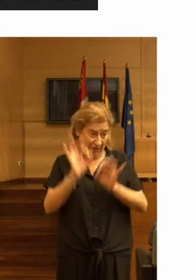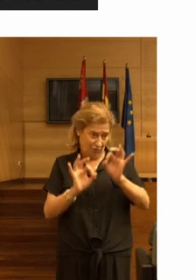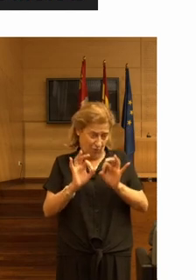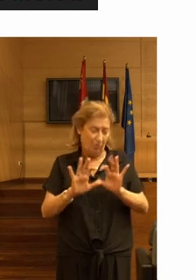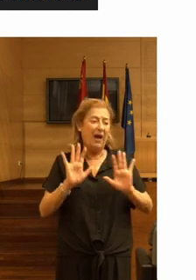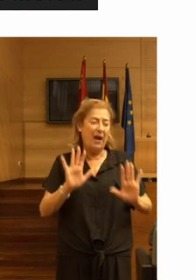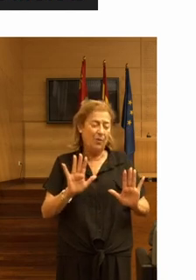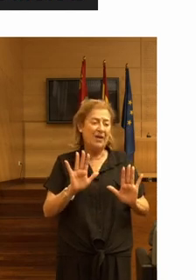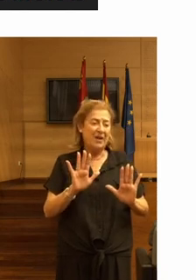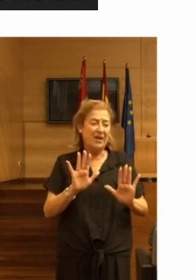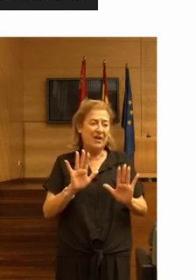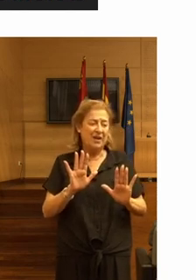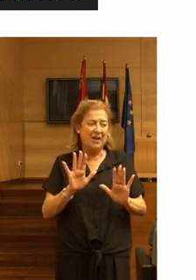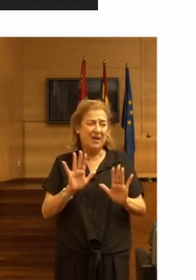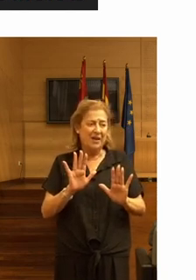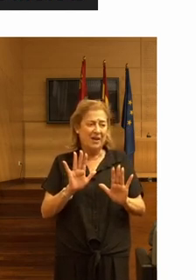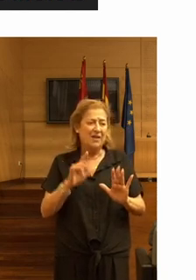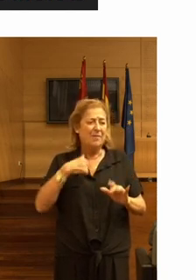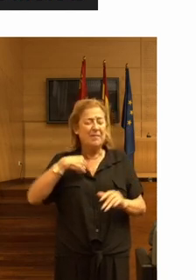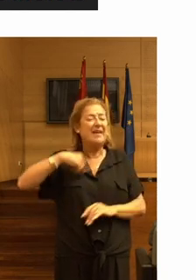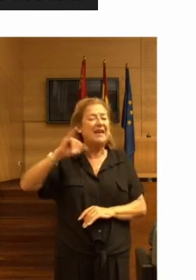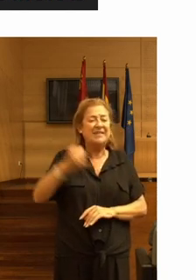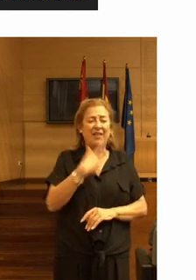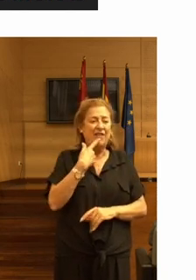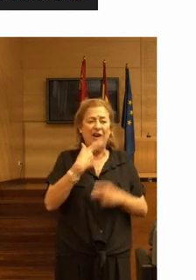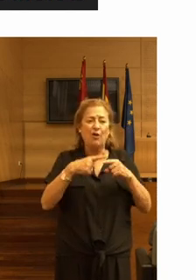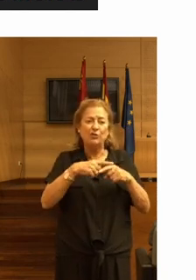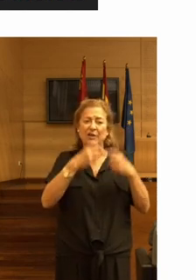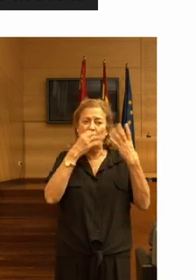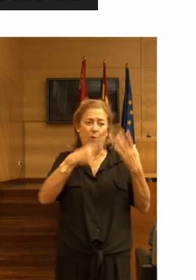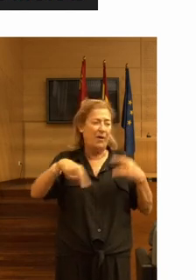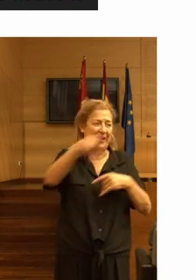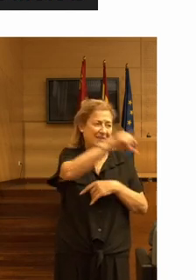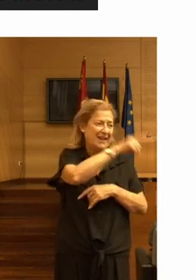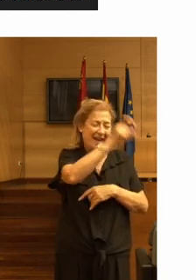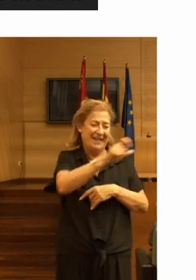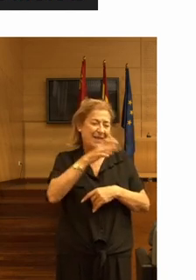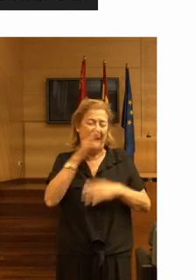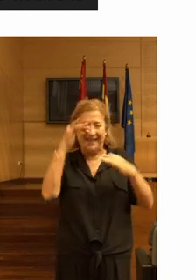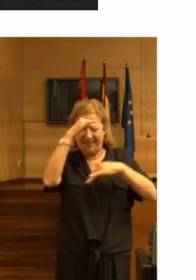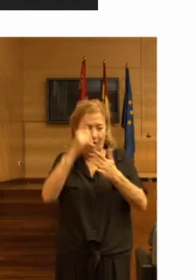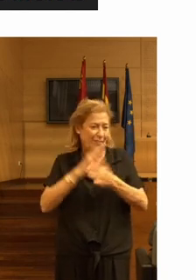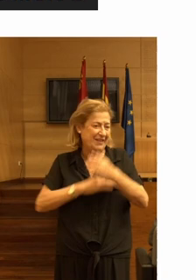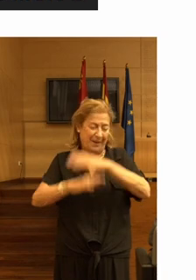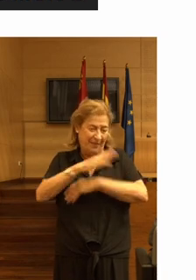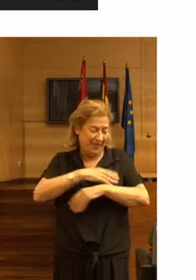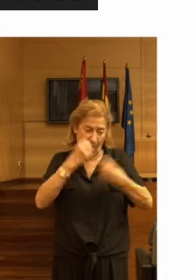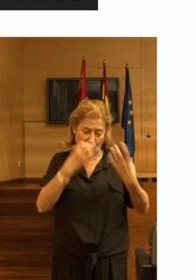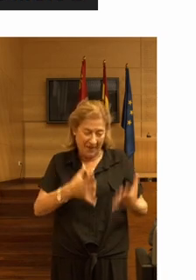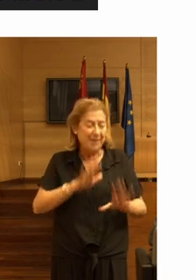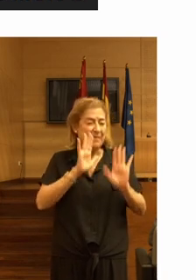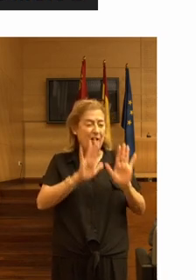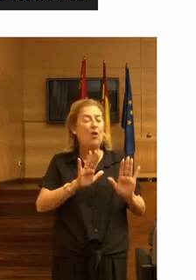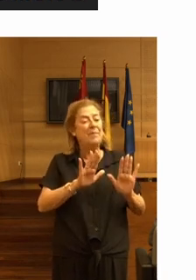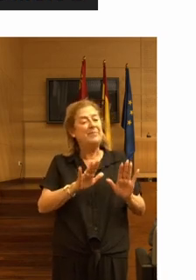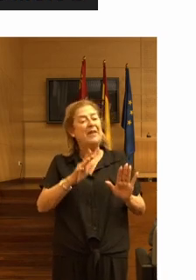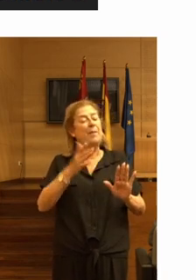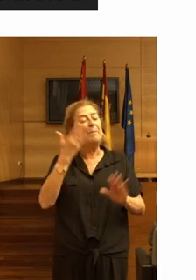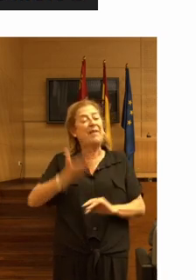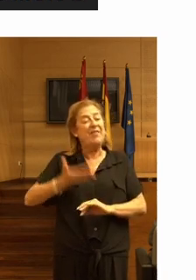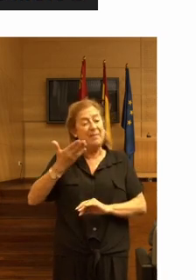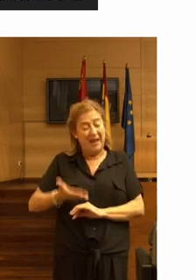aunque, bueno, me cansaría de decir cosas buenas de los equipos de atención a la discapacidad, pero el grueso, el peso